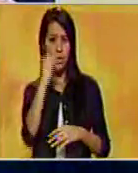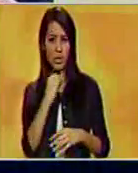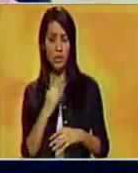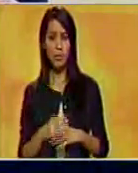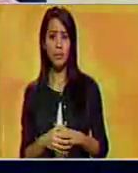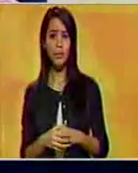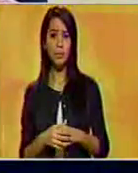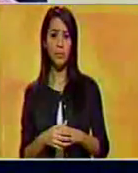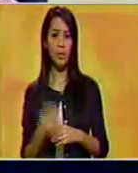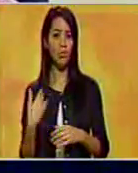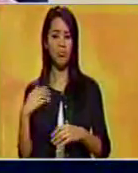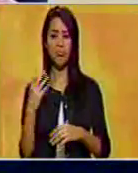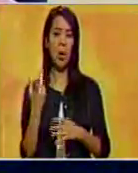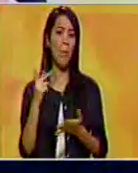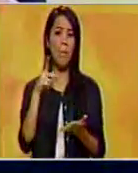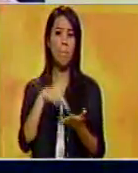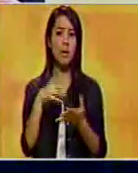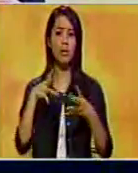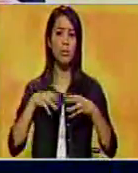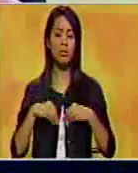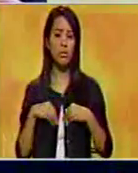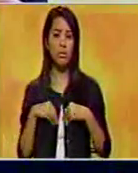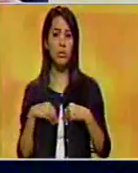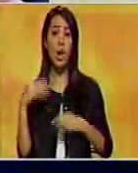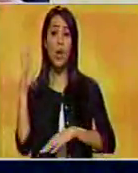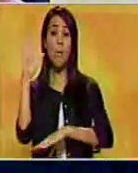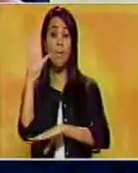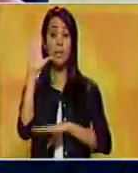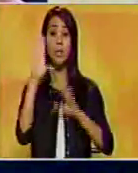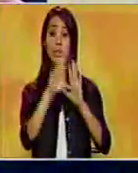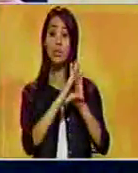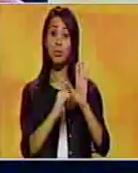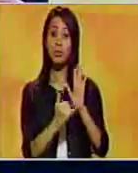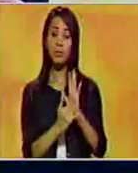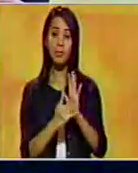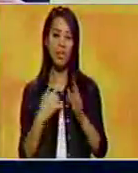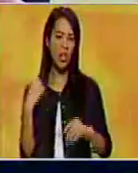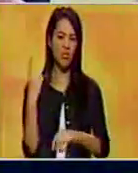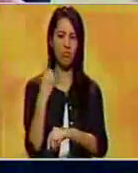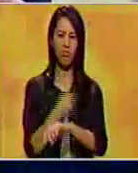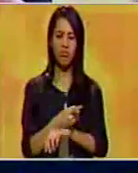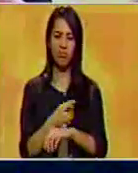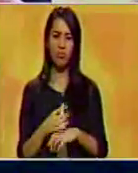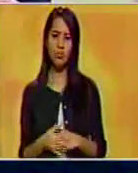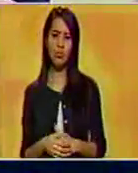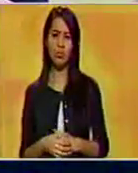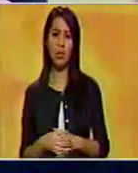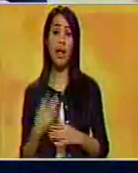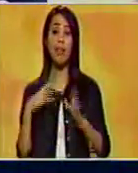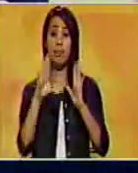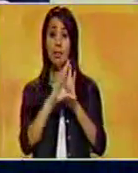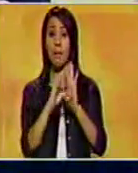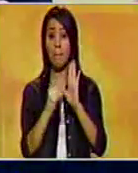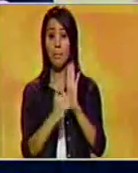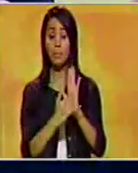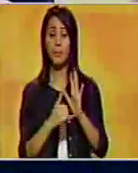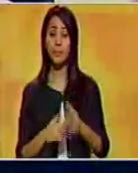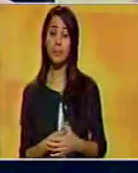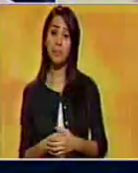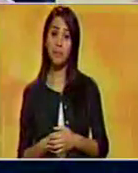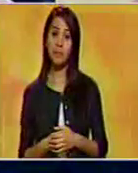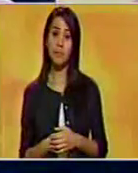no se somete a la juramentación a la que nos quieren obligar vía chantaje ante la asamblea nacional constituyente